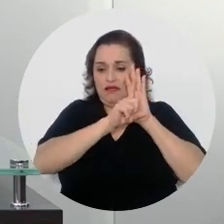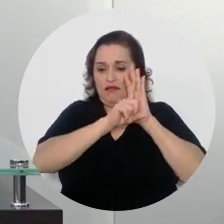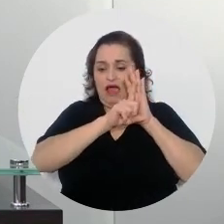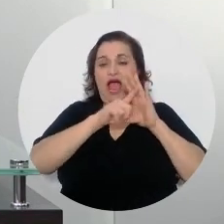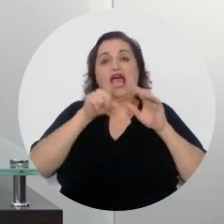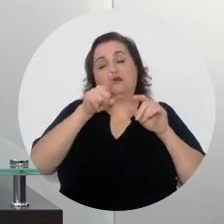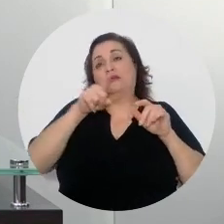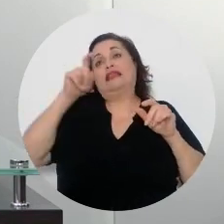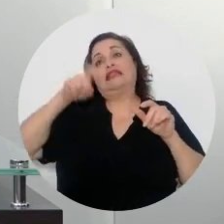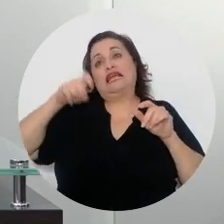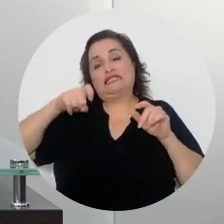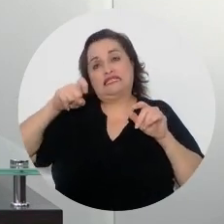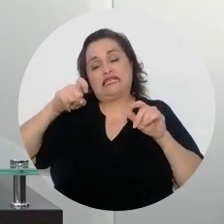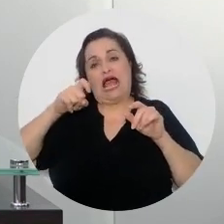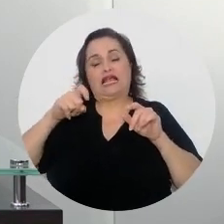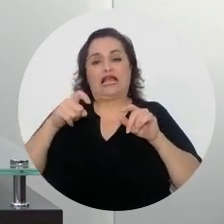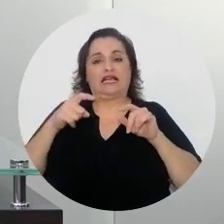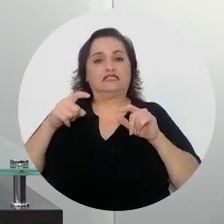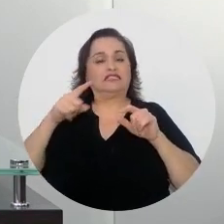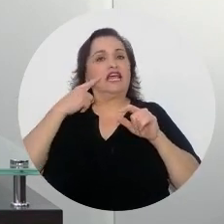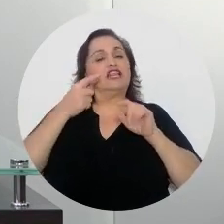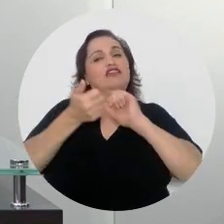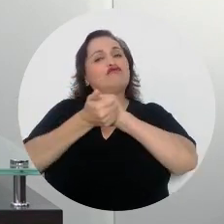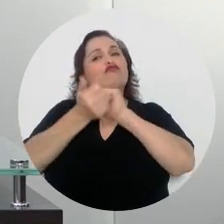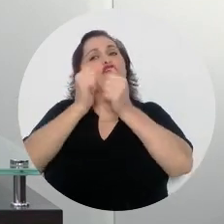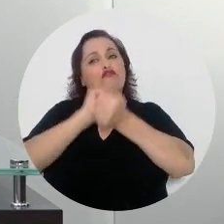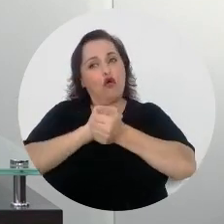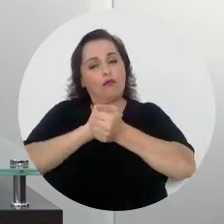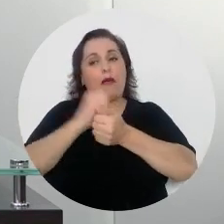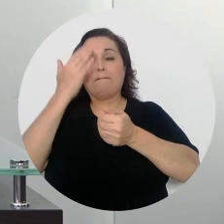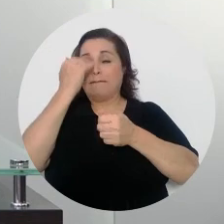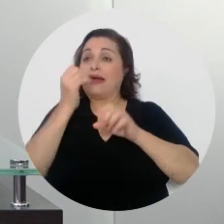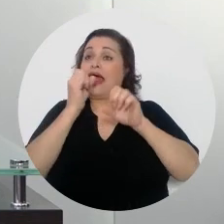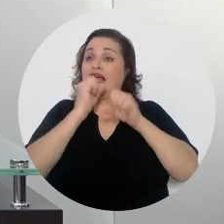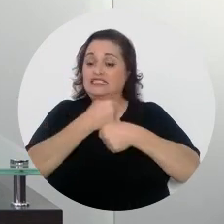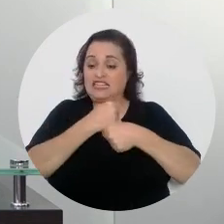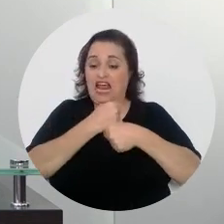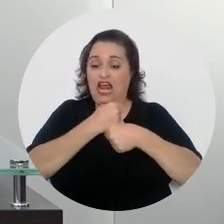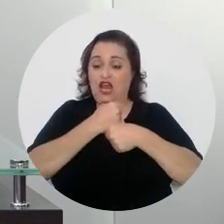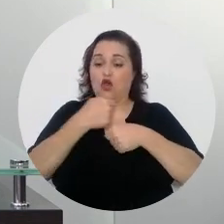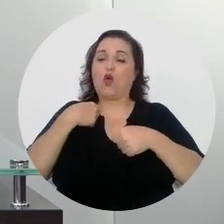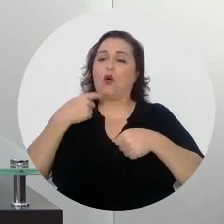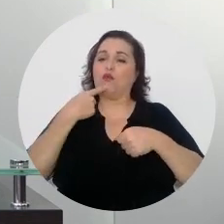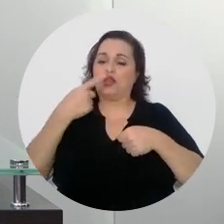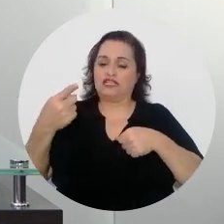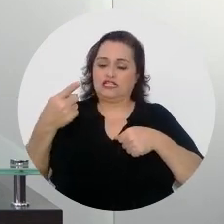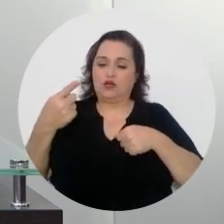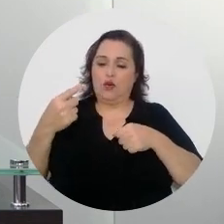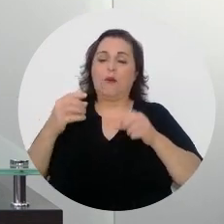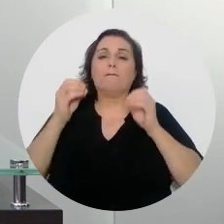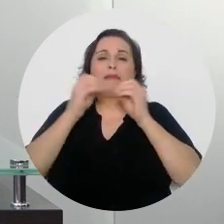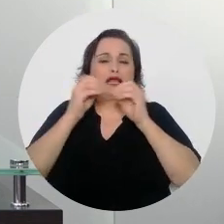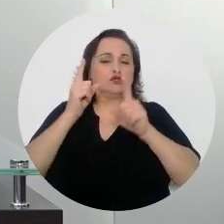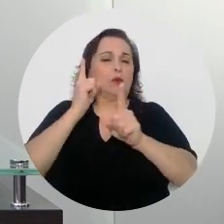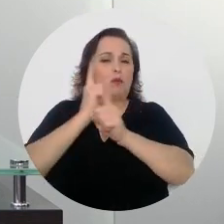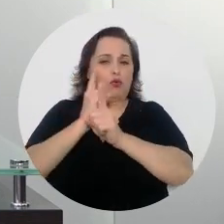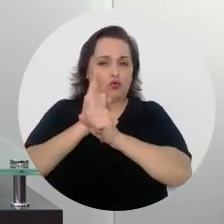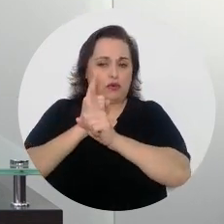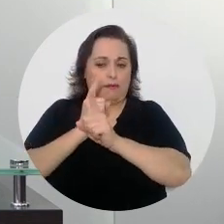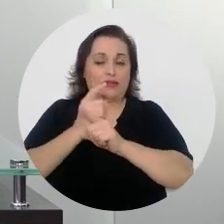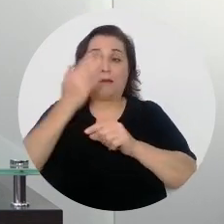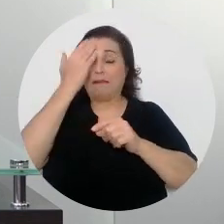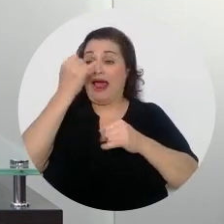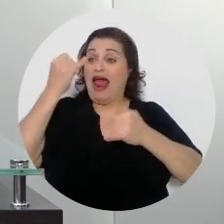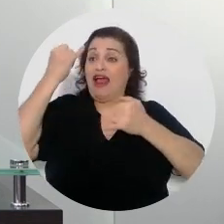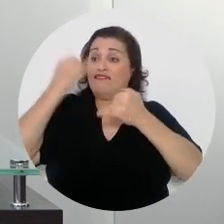que son necesarias de reforma para hacerlo, como les menciono, más proporcional,